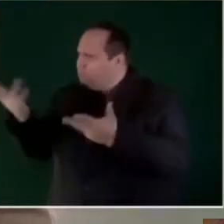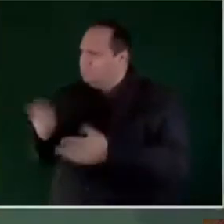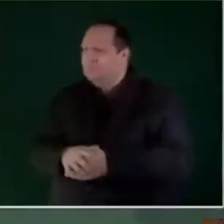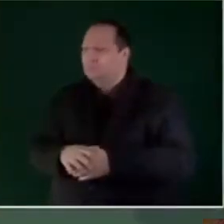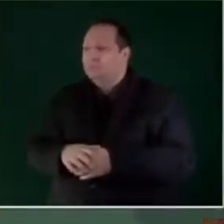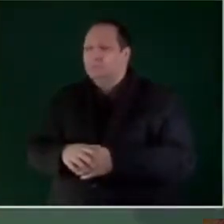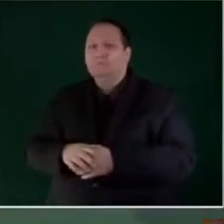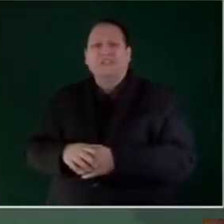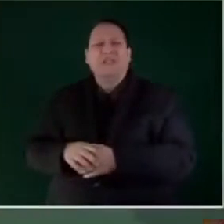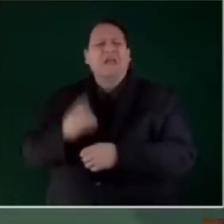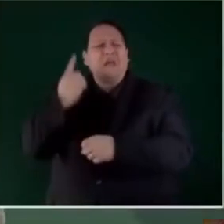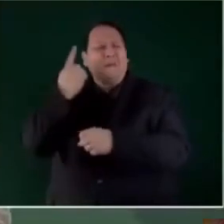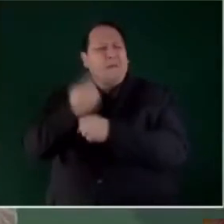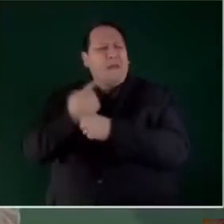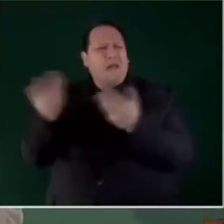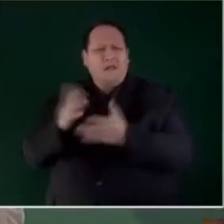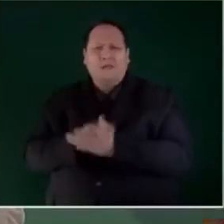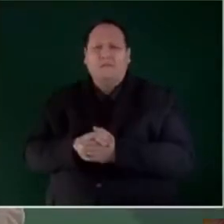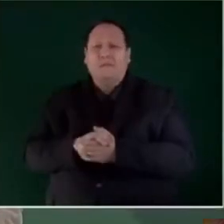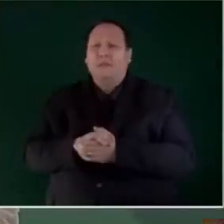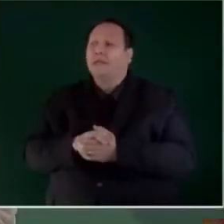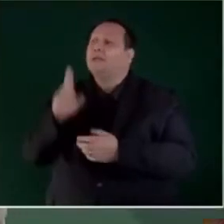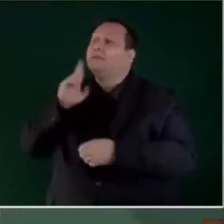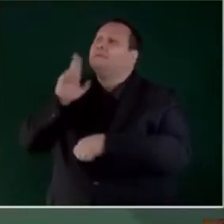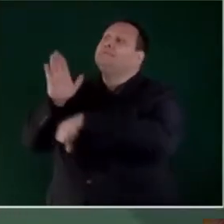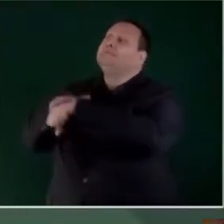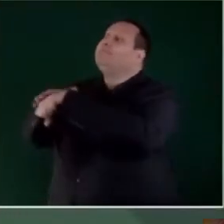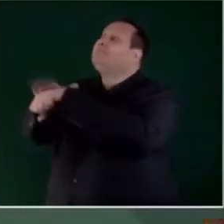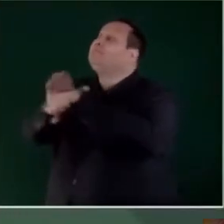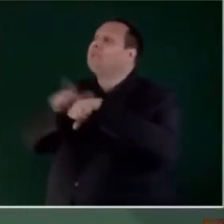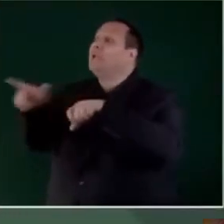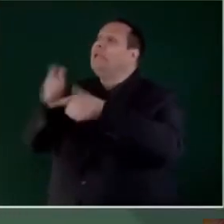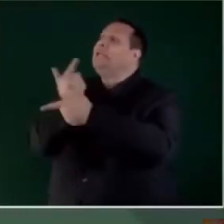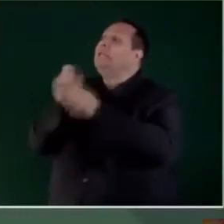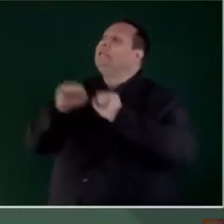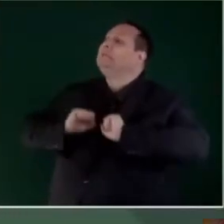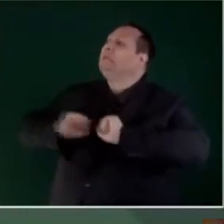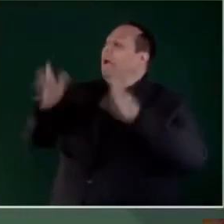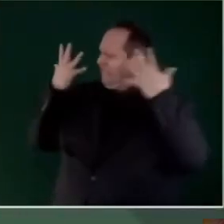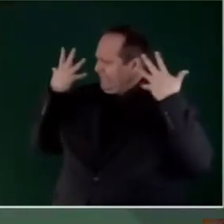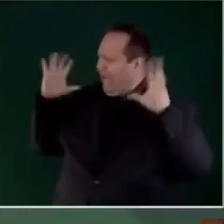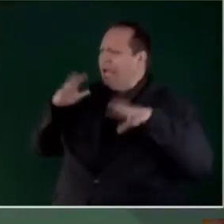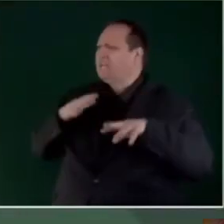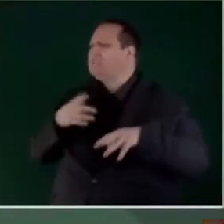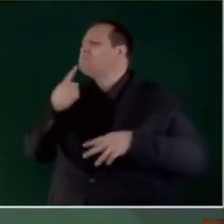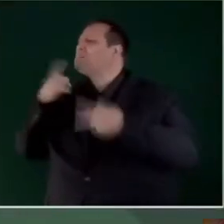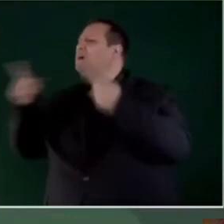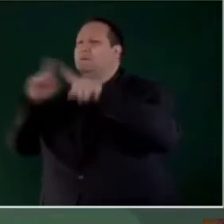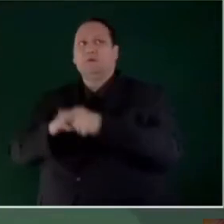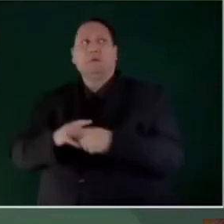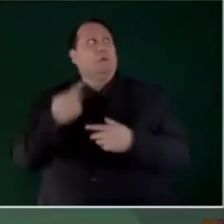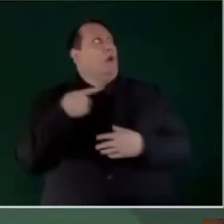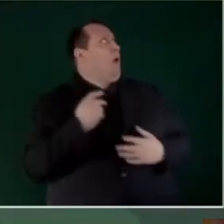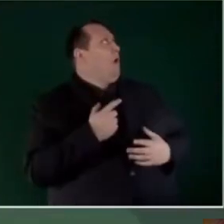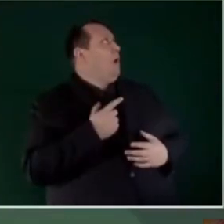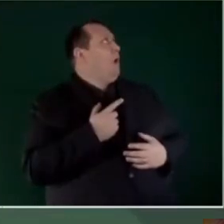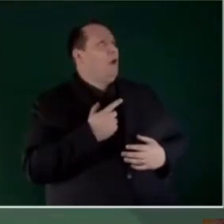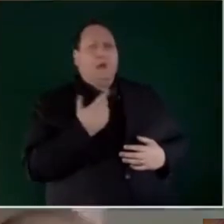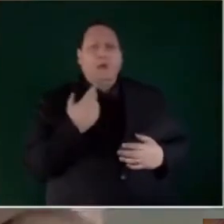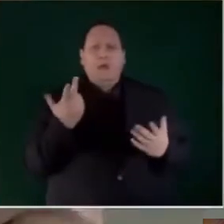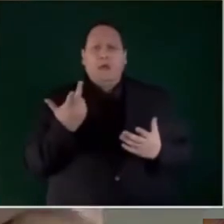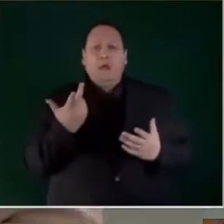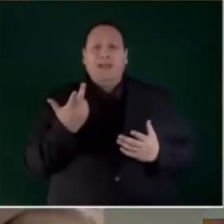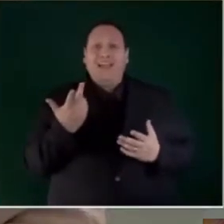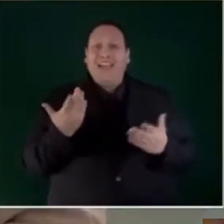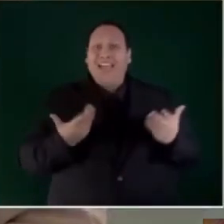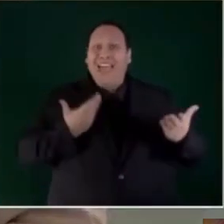les llevaban la buena nueva de que ya eran libres. Y los peones, en